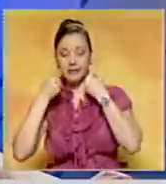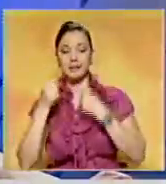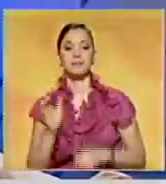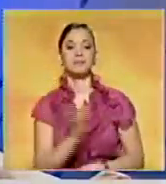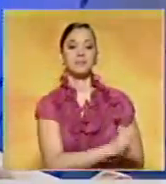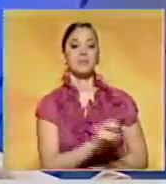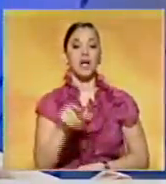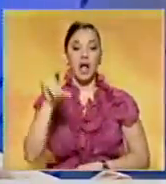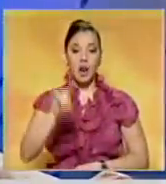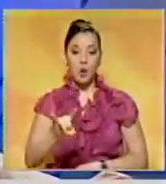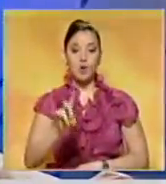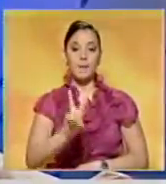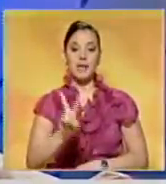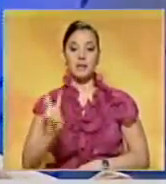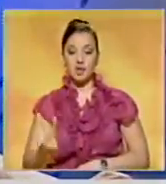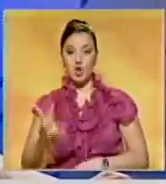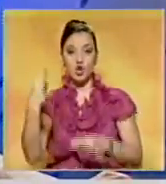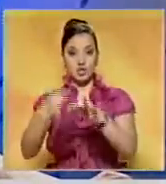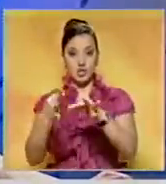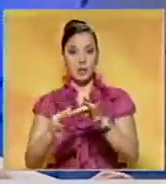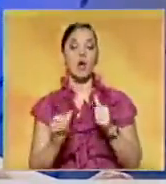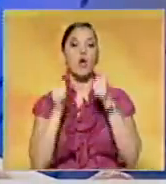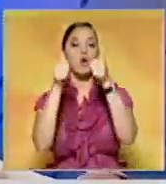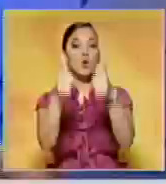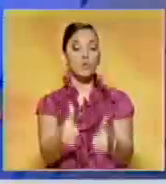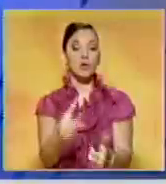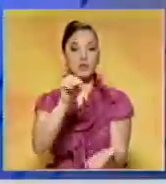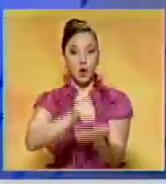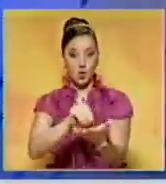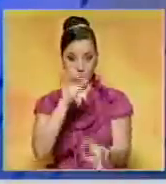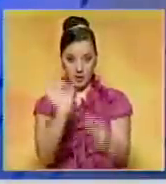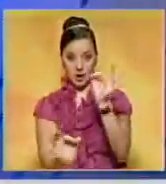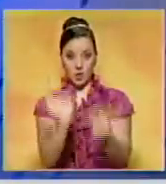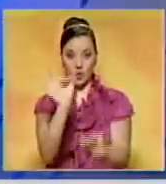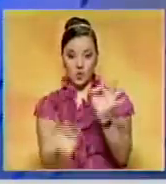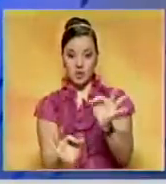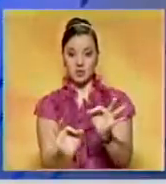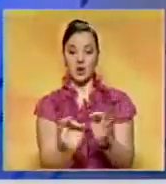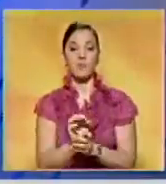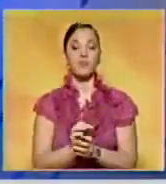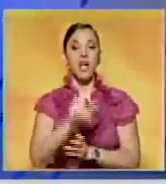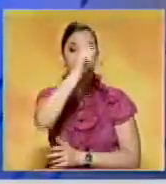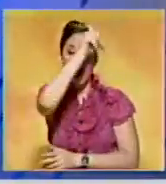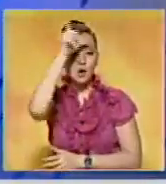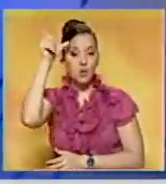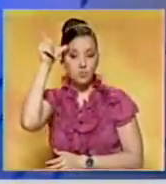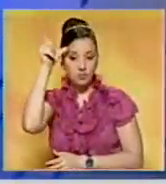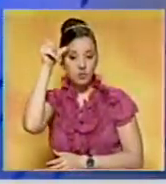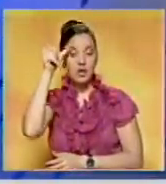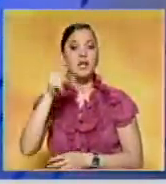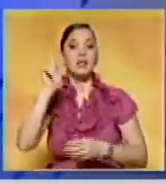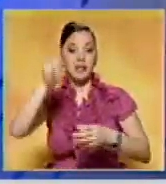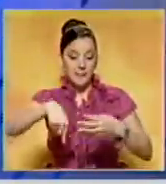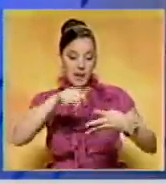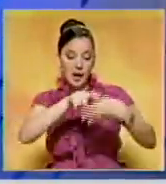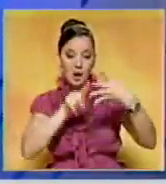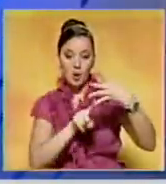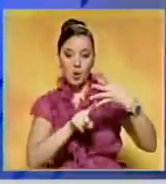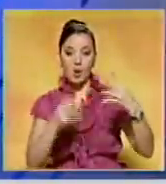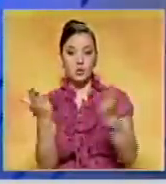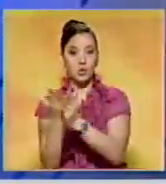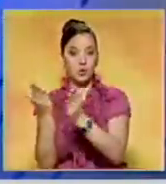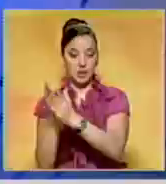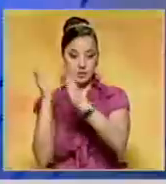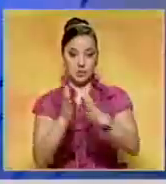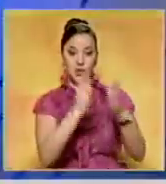Este lunes 22 de septiembre se reanuda el juicio que se le sigue al coordinador nacional de Voluntad Popular, Leopoldo López, y a los cuatro estudiantes en el Tribunal